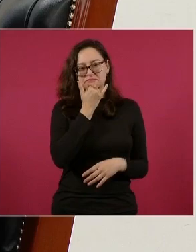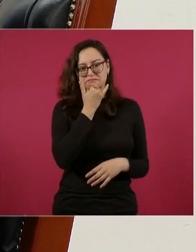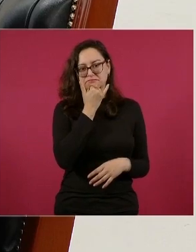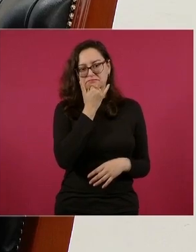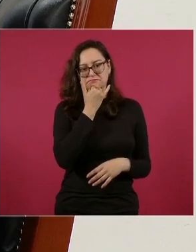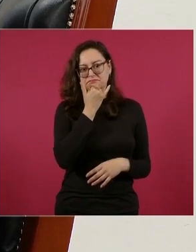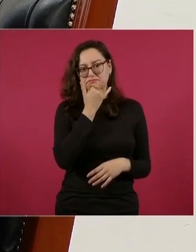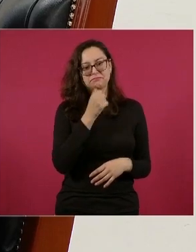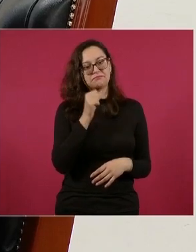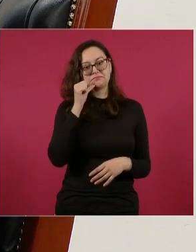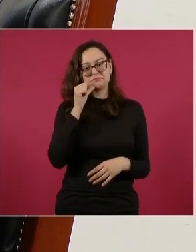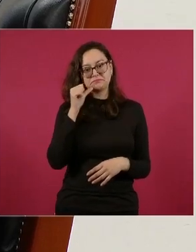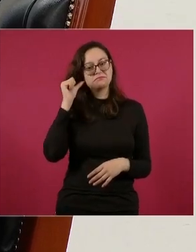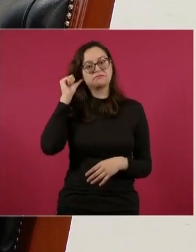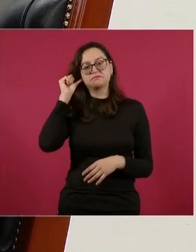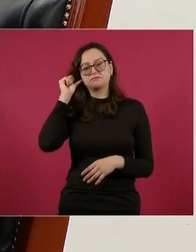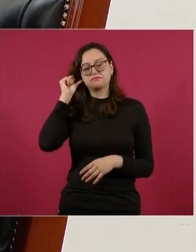desde el Departamento de Estado,